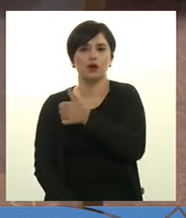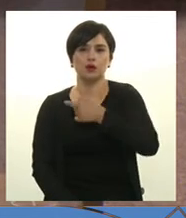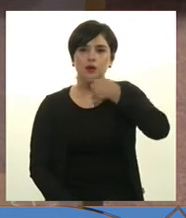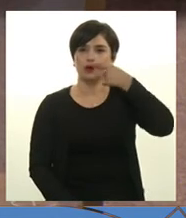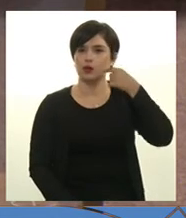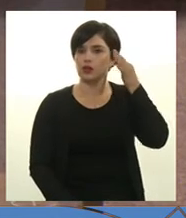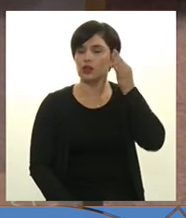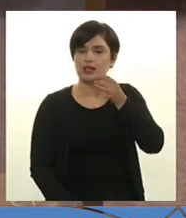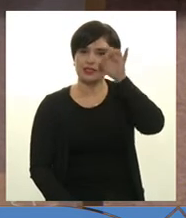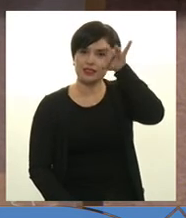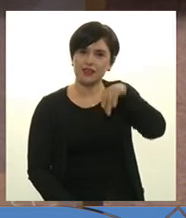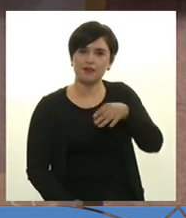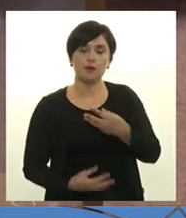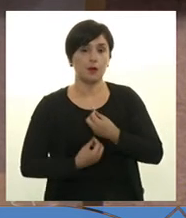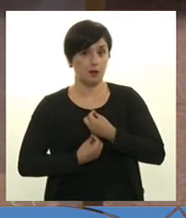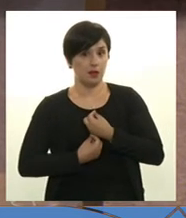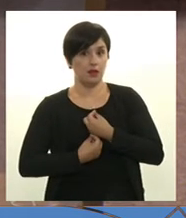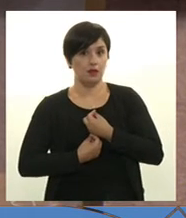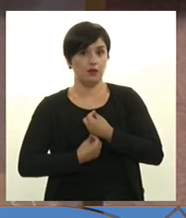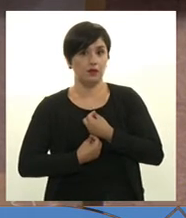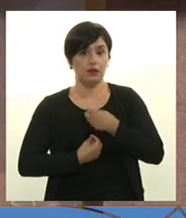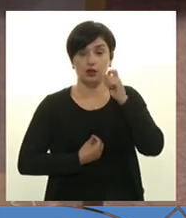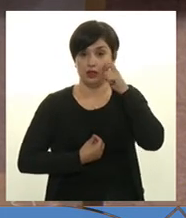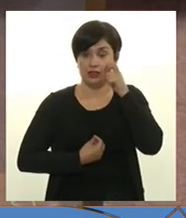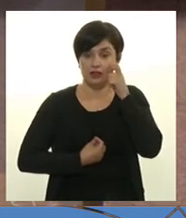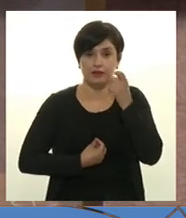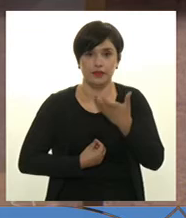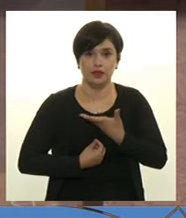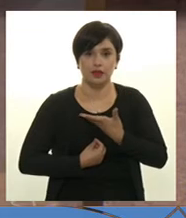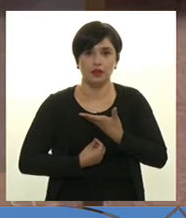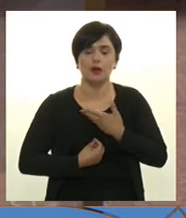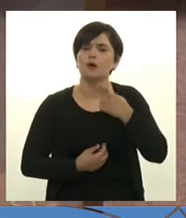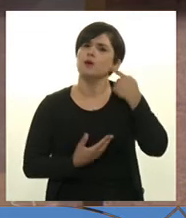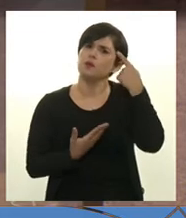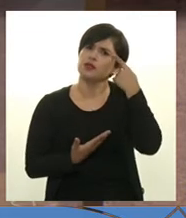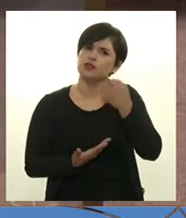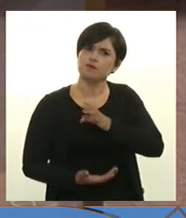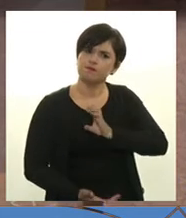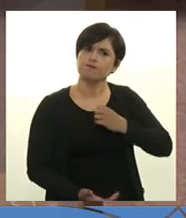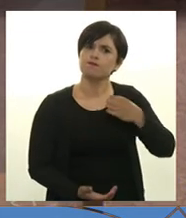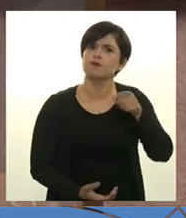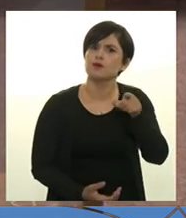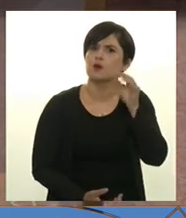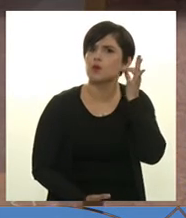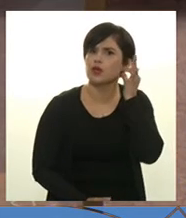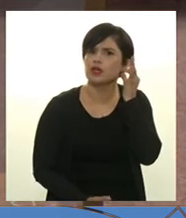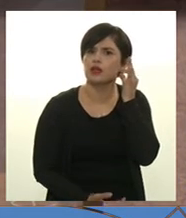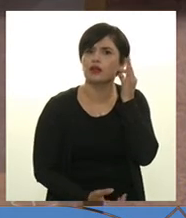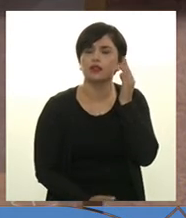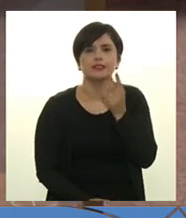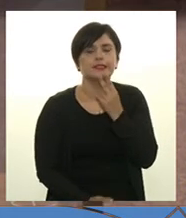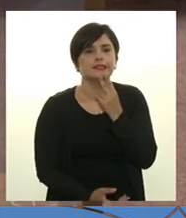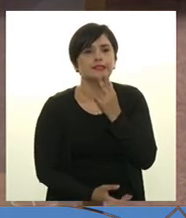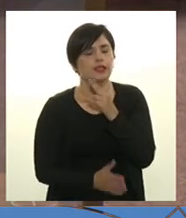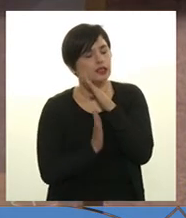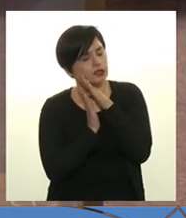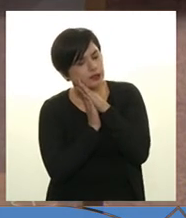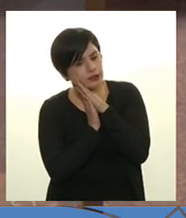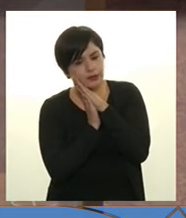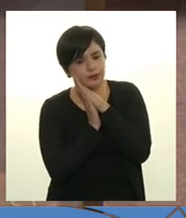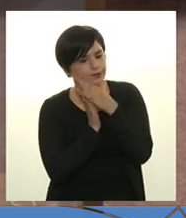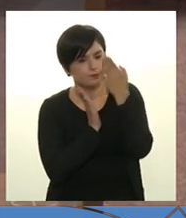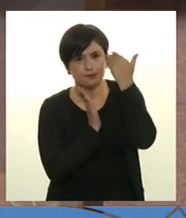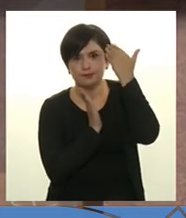sabemos lo que es el miedo y lo terrible que sufrirlo pensemos en aquellas mujeres que viven y duermen con el sentimiento terrible de no